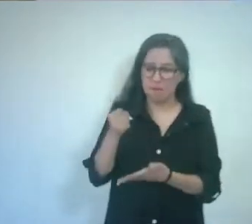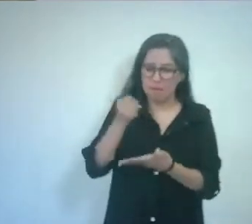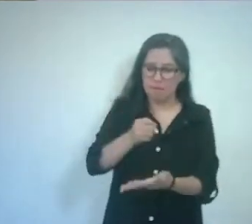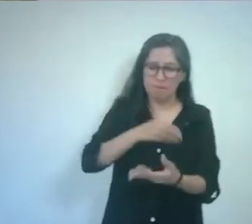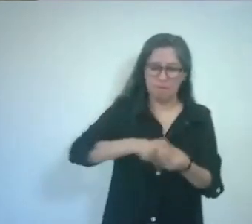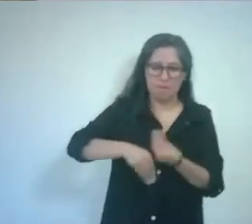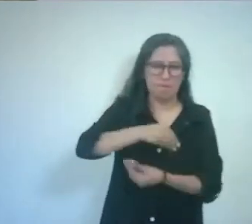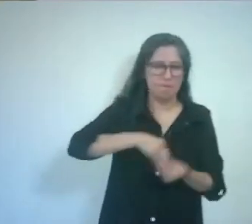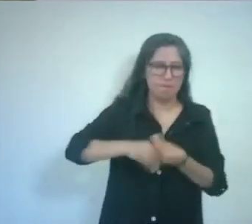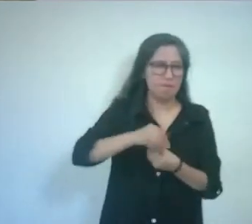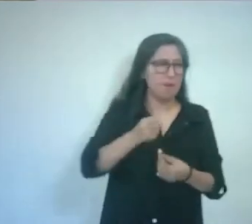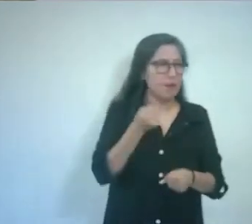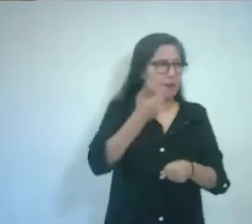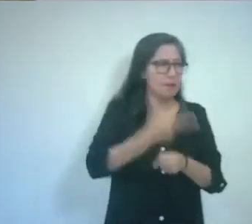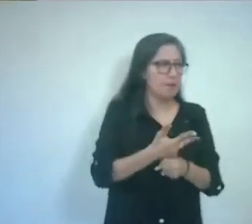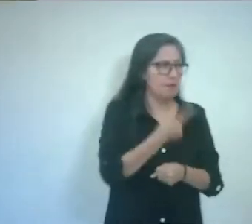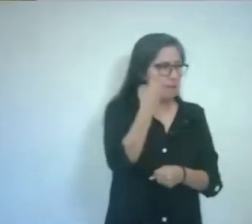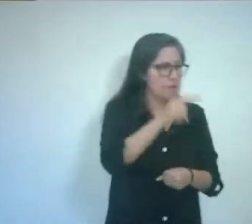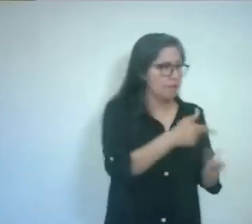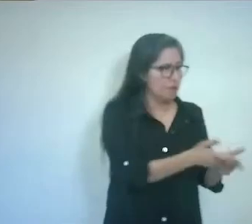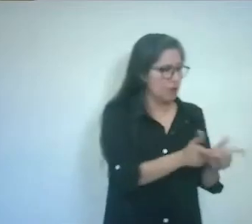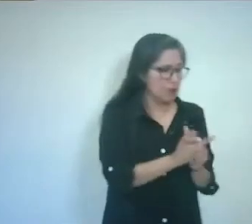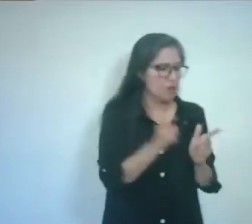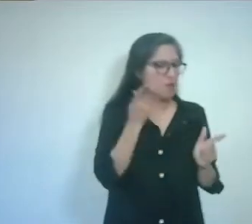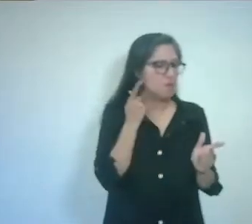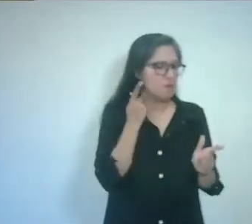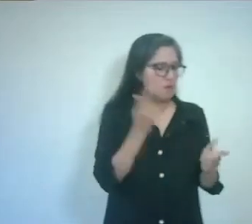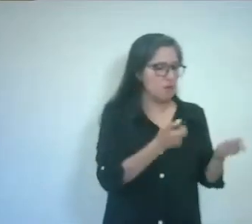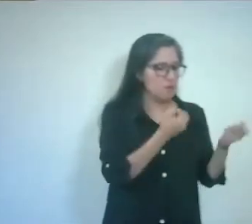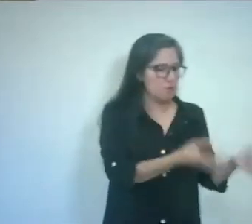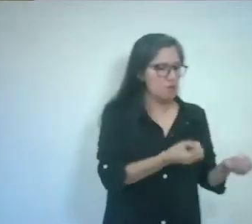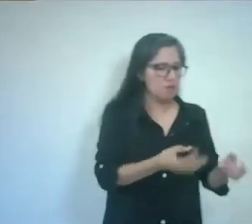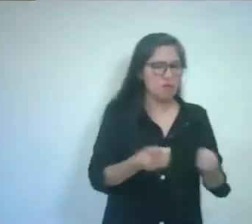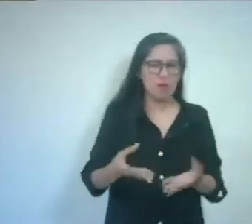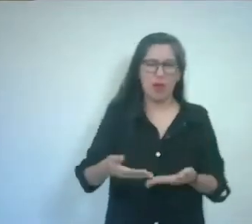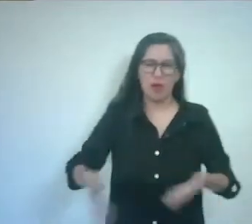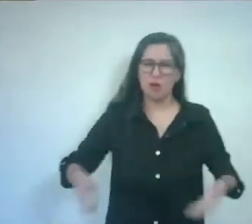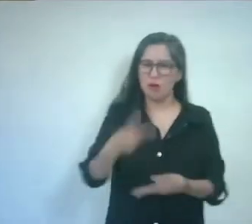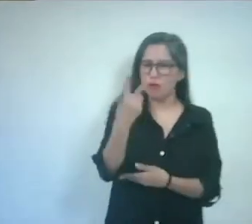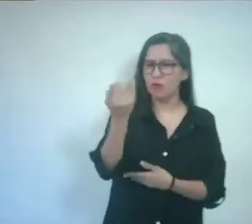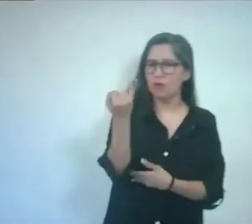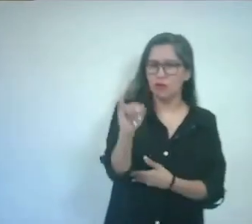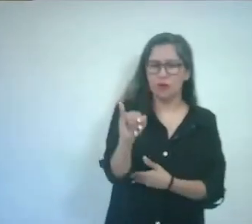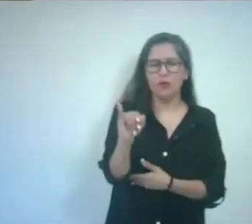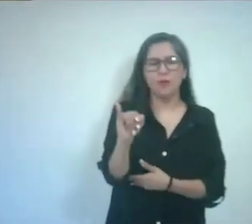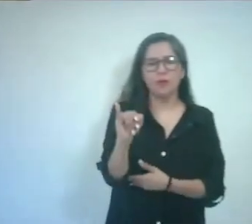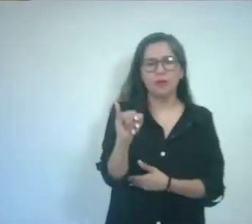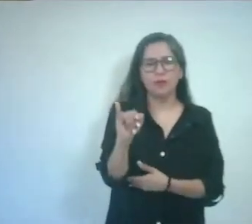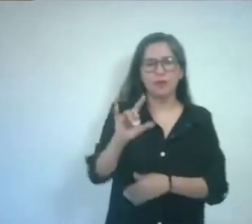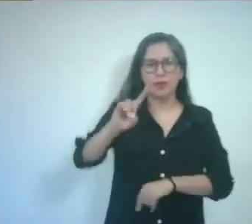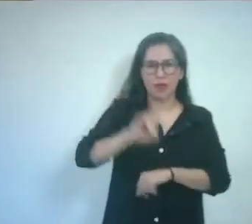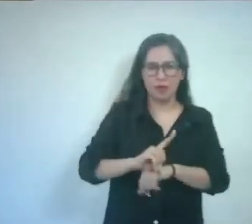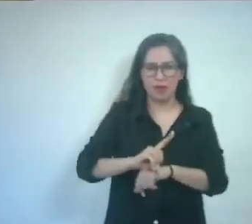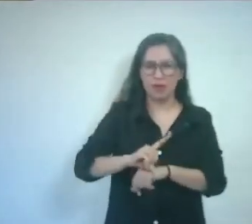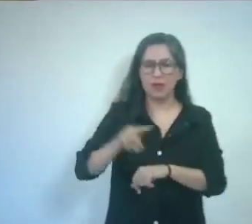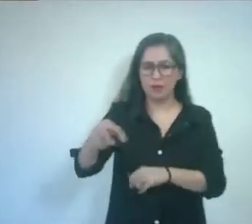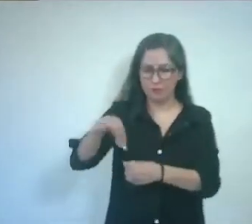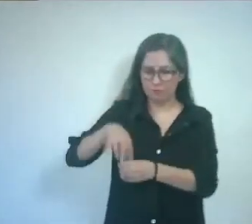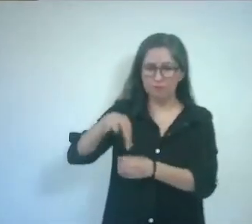los partidos políticos. Estamos hoy 2 de junio, en el día de la